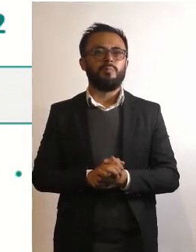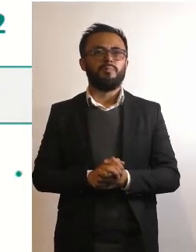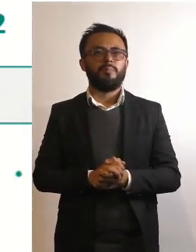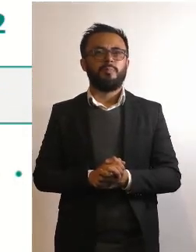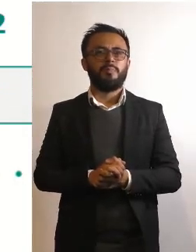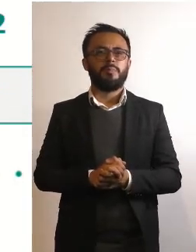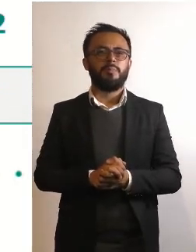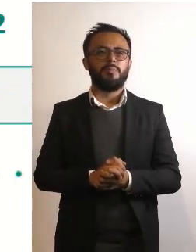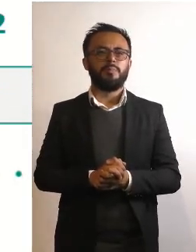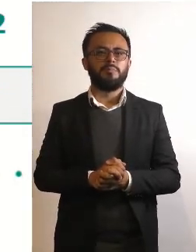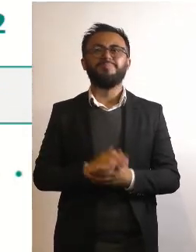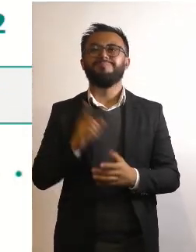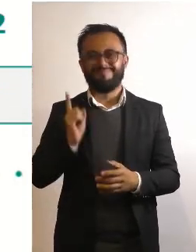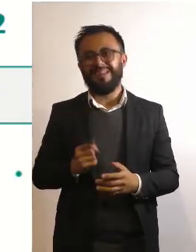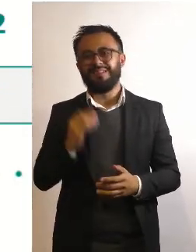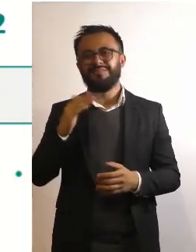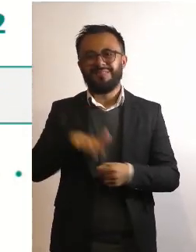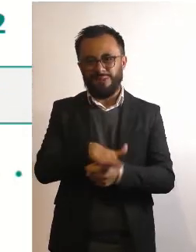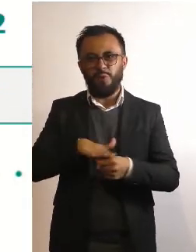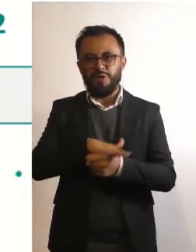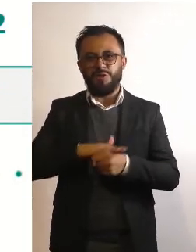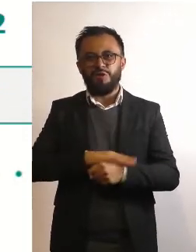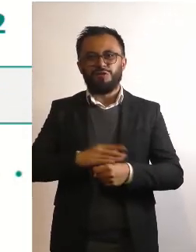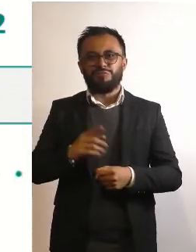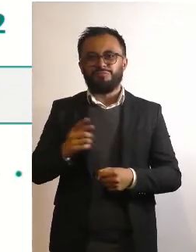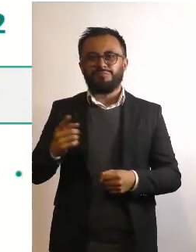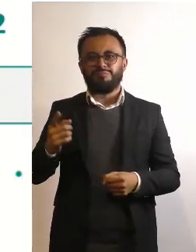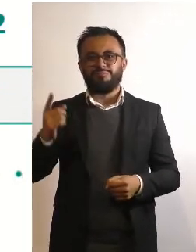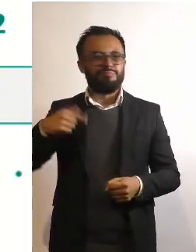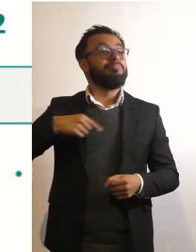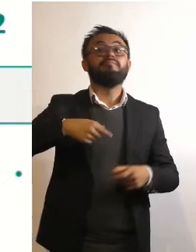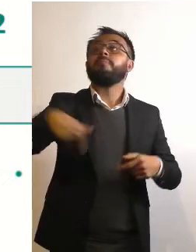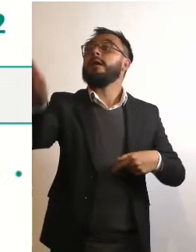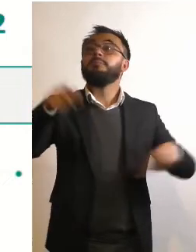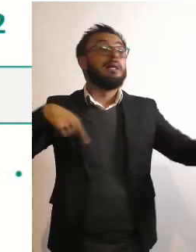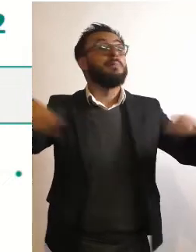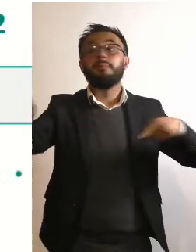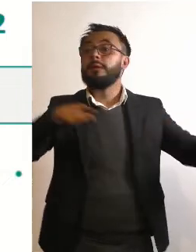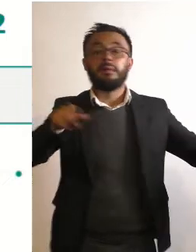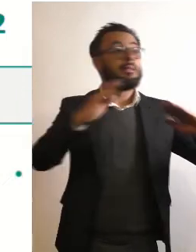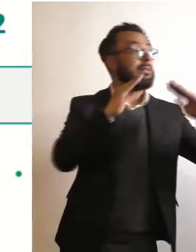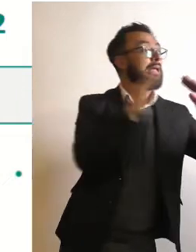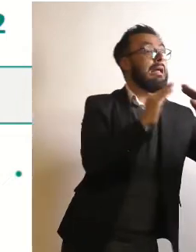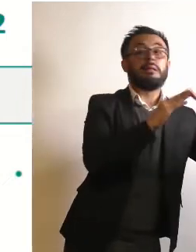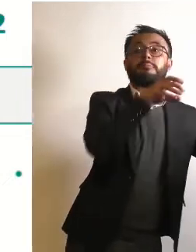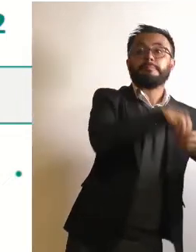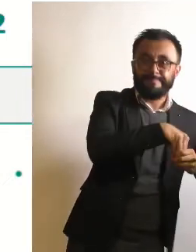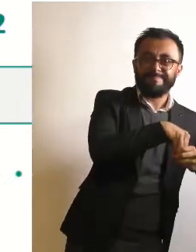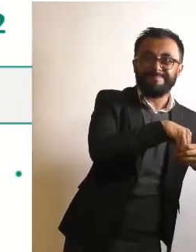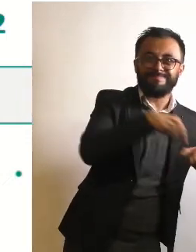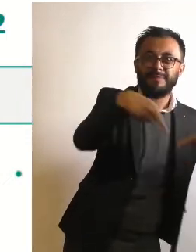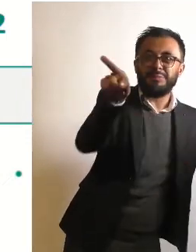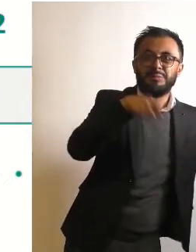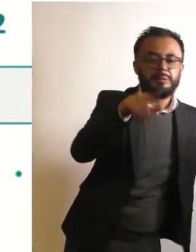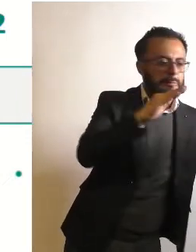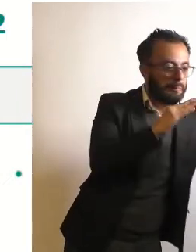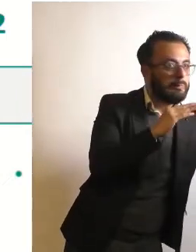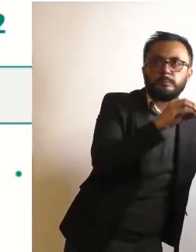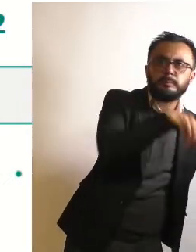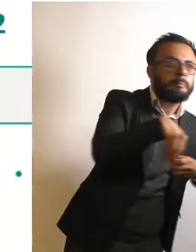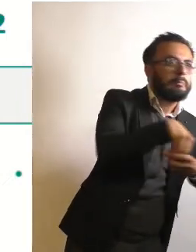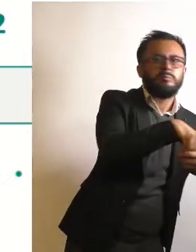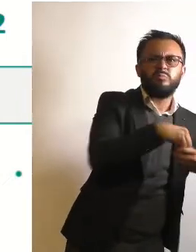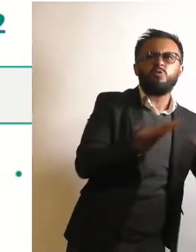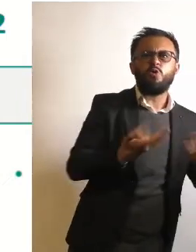de las cuarentenas que tuvimos, en donde tuvimos que enviar a nuestro personal con diferentes equipos para que hubiese una continuidad